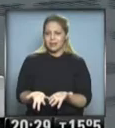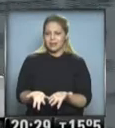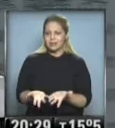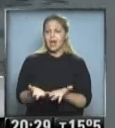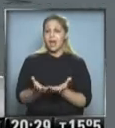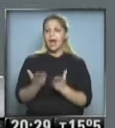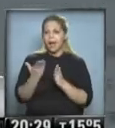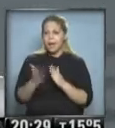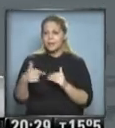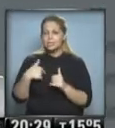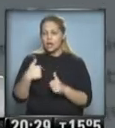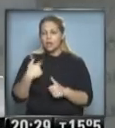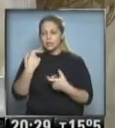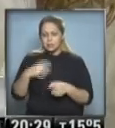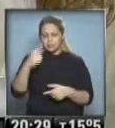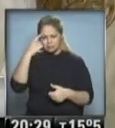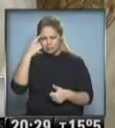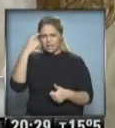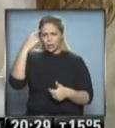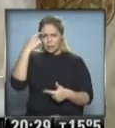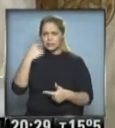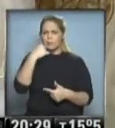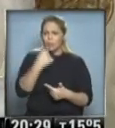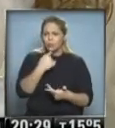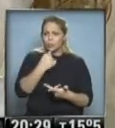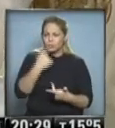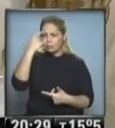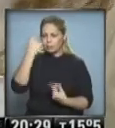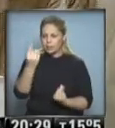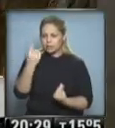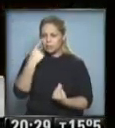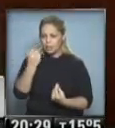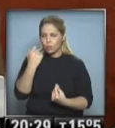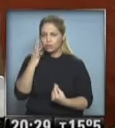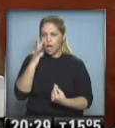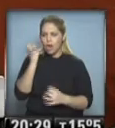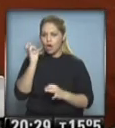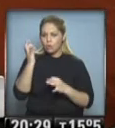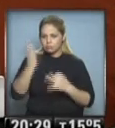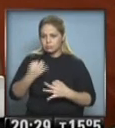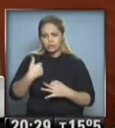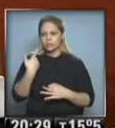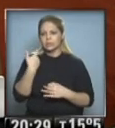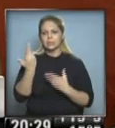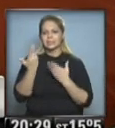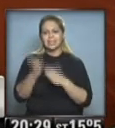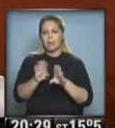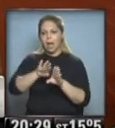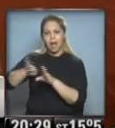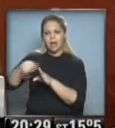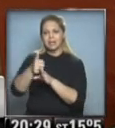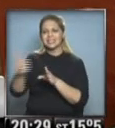ahí es donde un poco empiezo a hacerme estas preguntas y cuando ya me doy cuenta de que esto va más en serio, decido abrirme a un costado y decir,